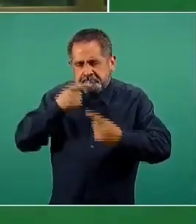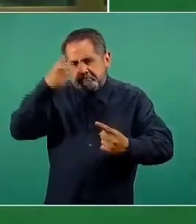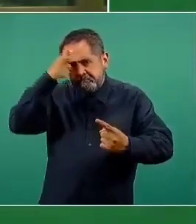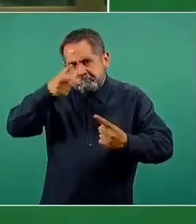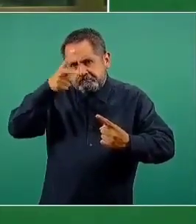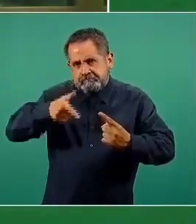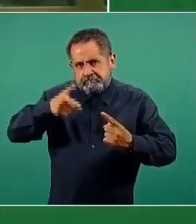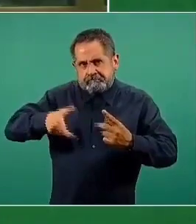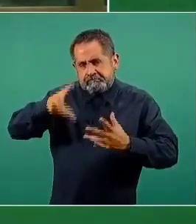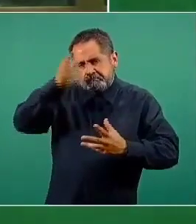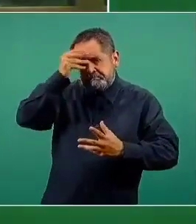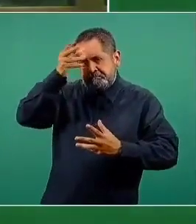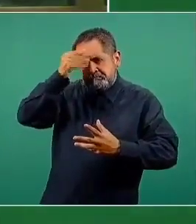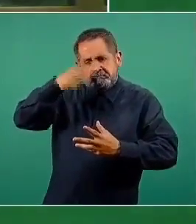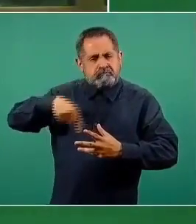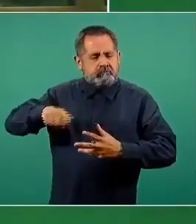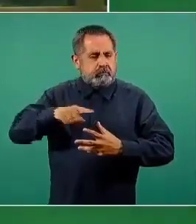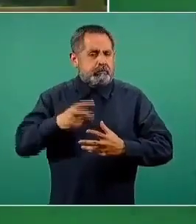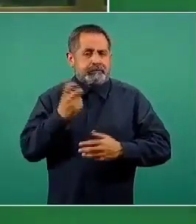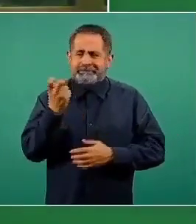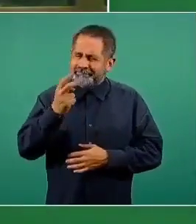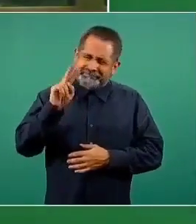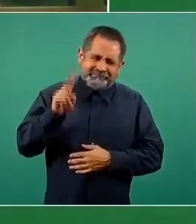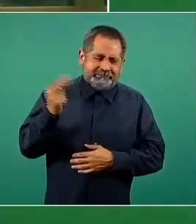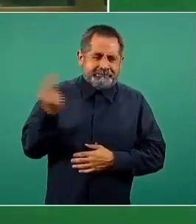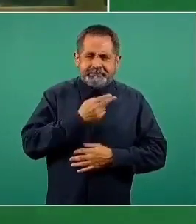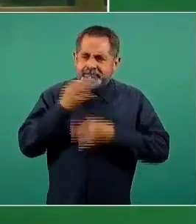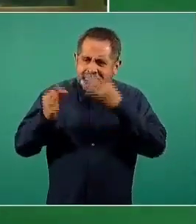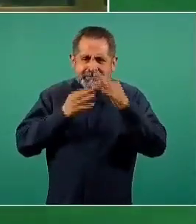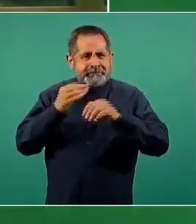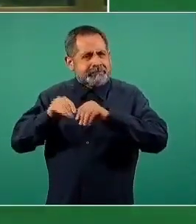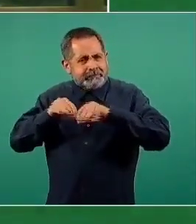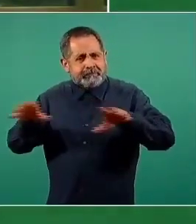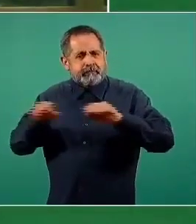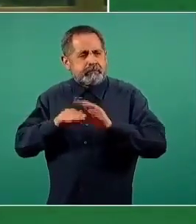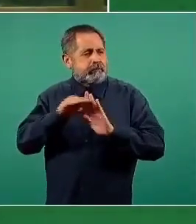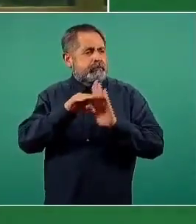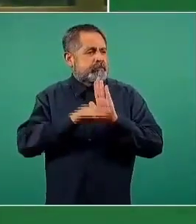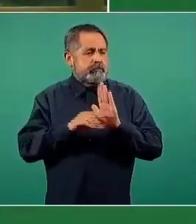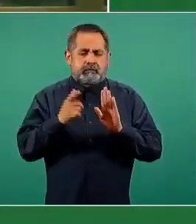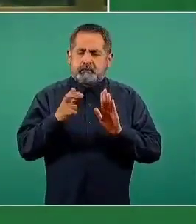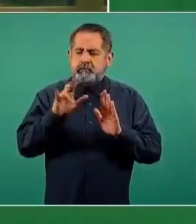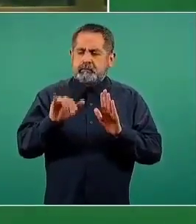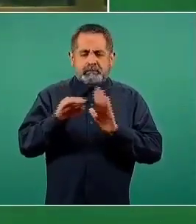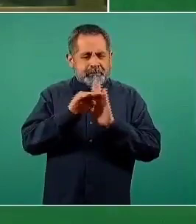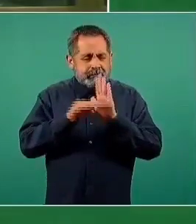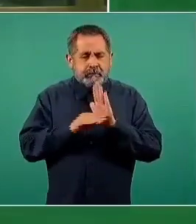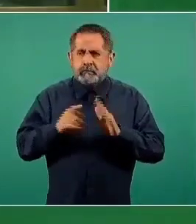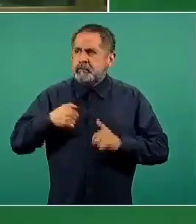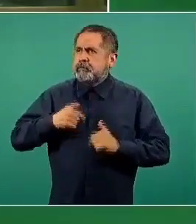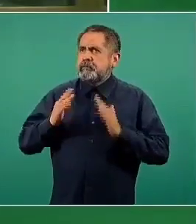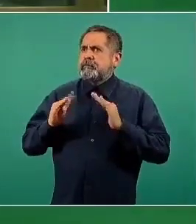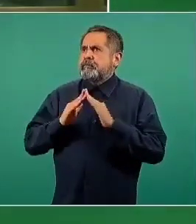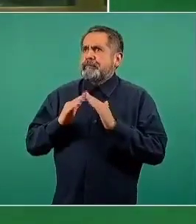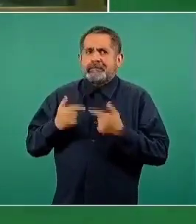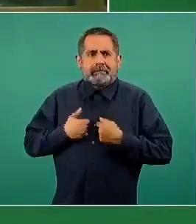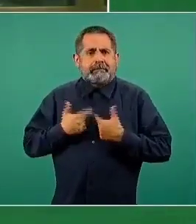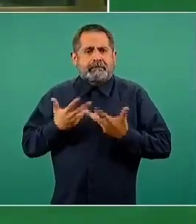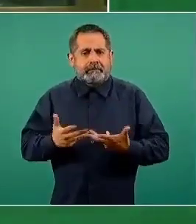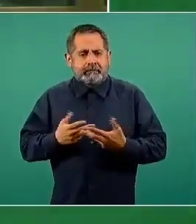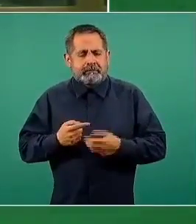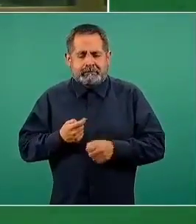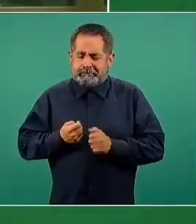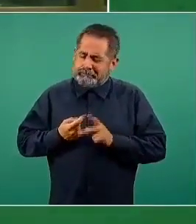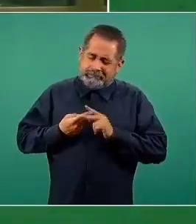la estrategia para la atención es necesario elaborar y difundir guías prácticas para la atención en casa y en el primer